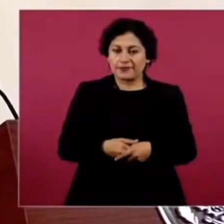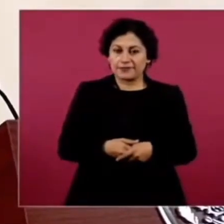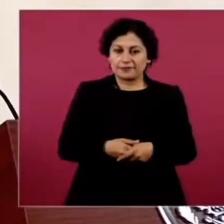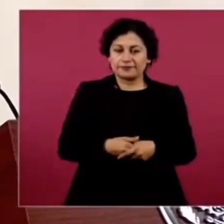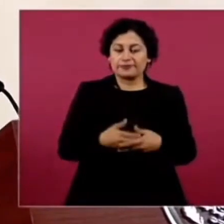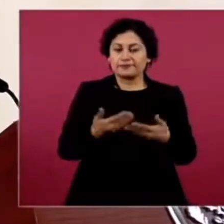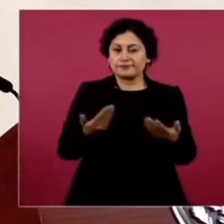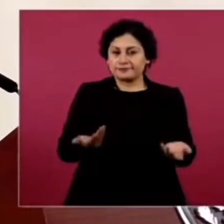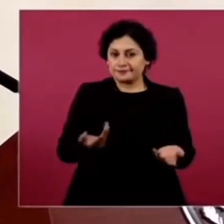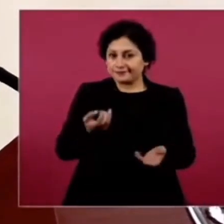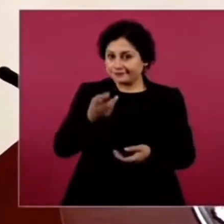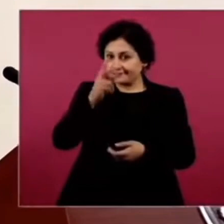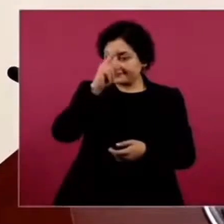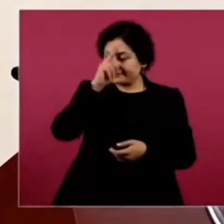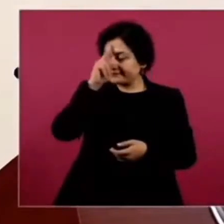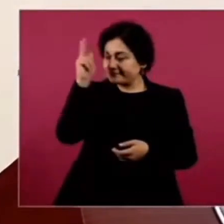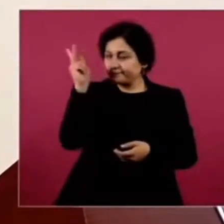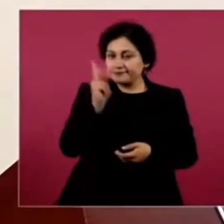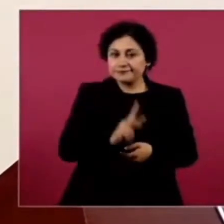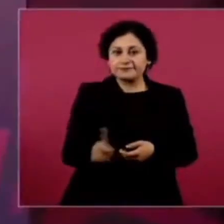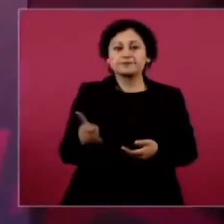Y todavía